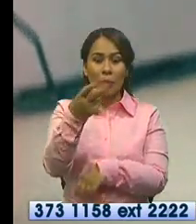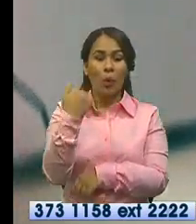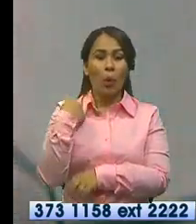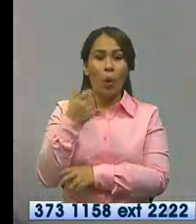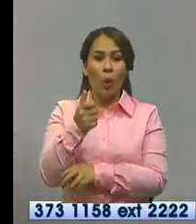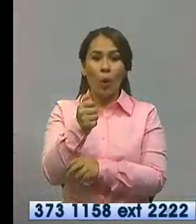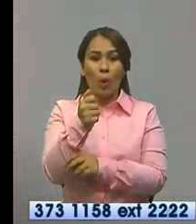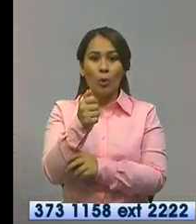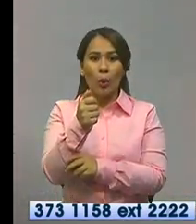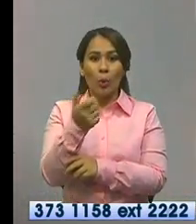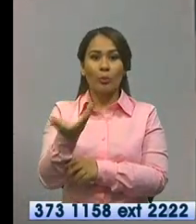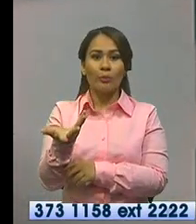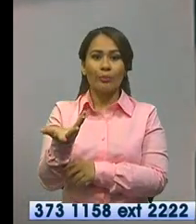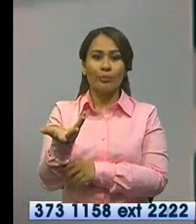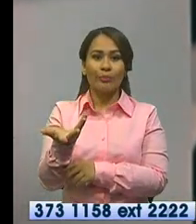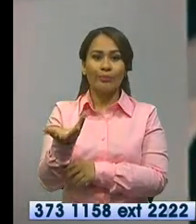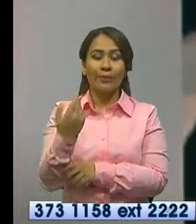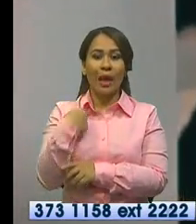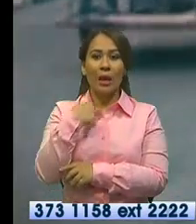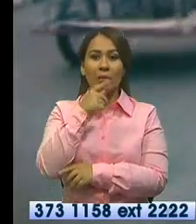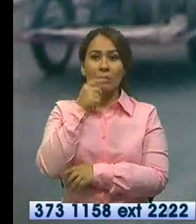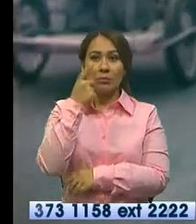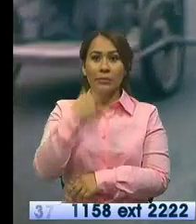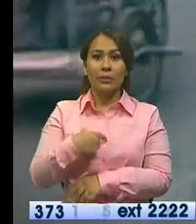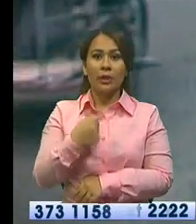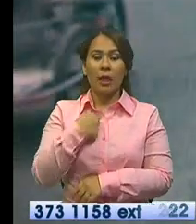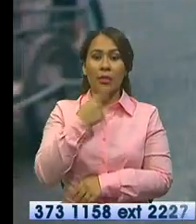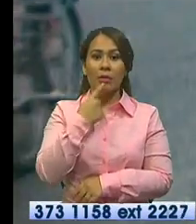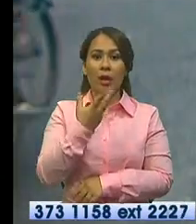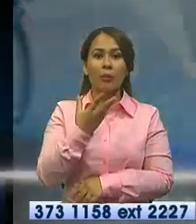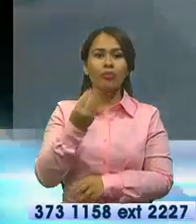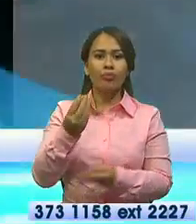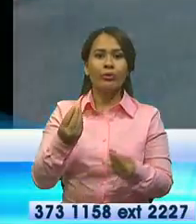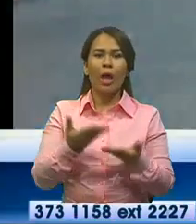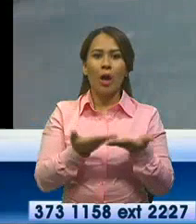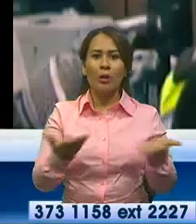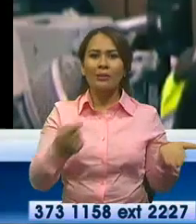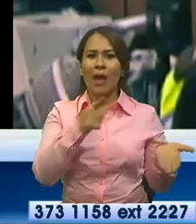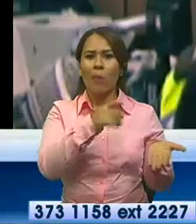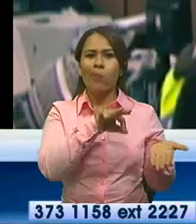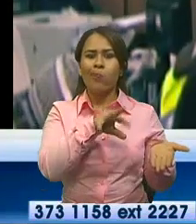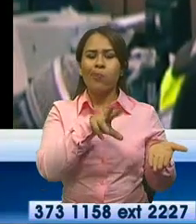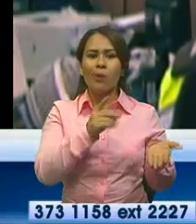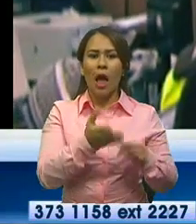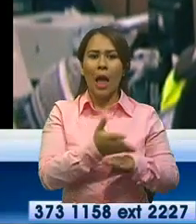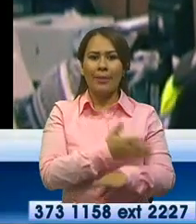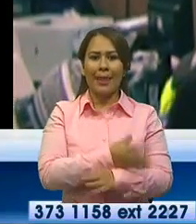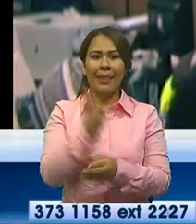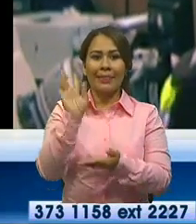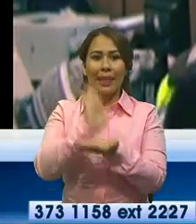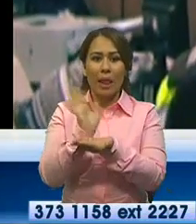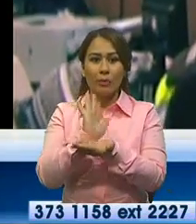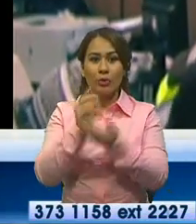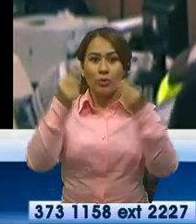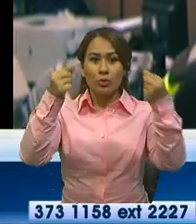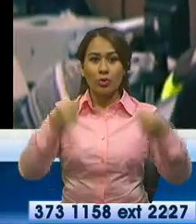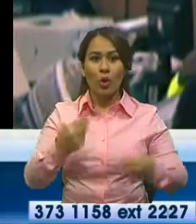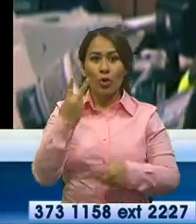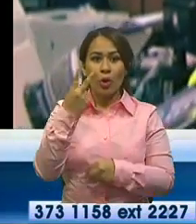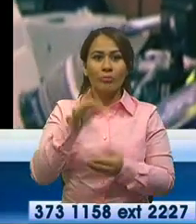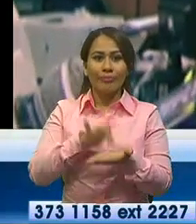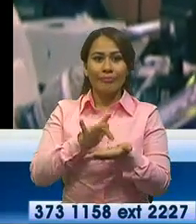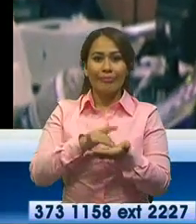control remoto, aunque según el afectado, varios fueron los artículos sustraídos. Los televisores, un